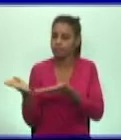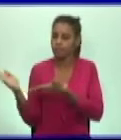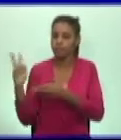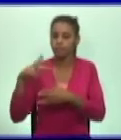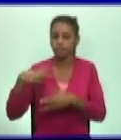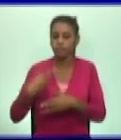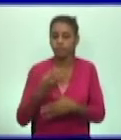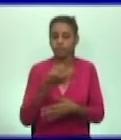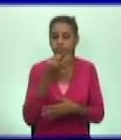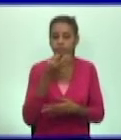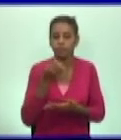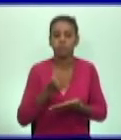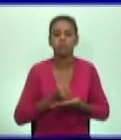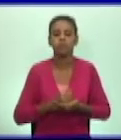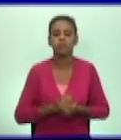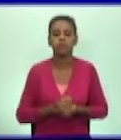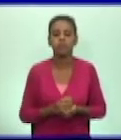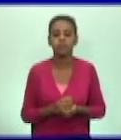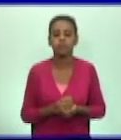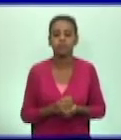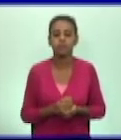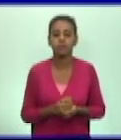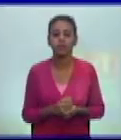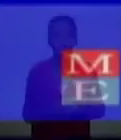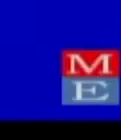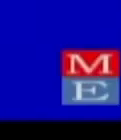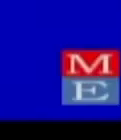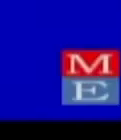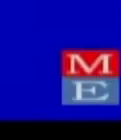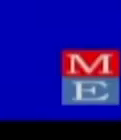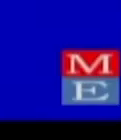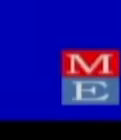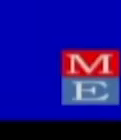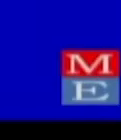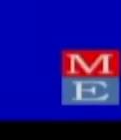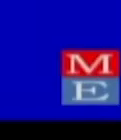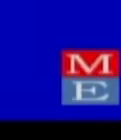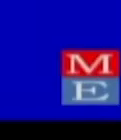regresemos, pues entonces, damos respuesta a esa interrogante.